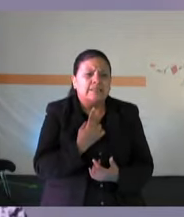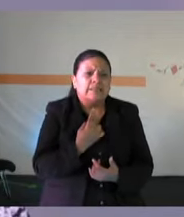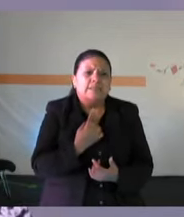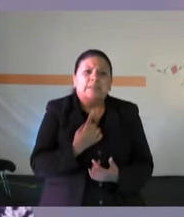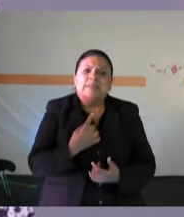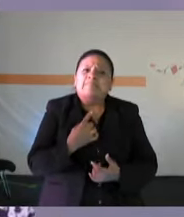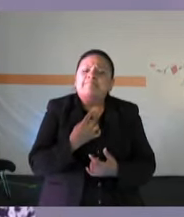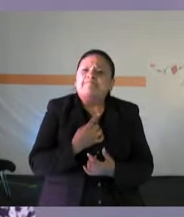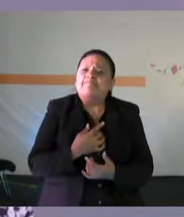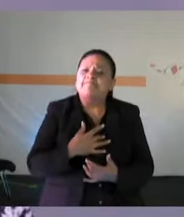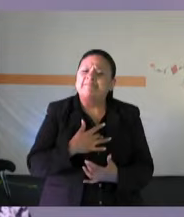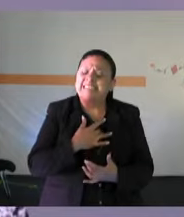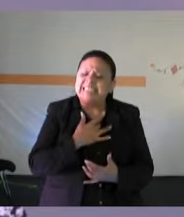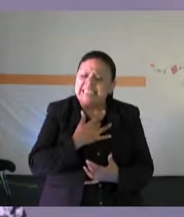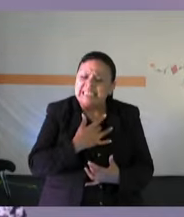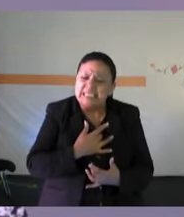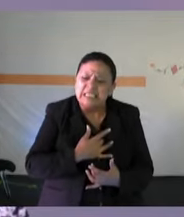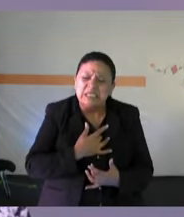machista